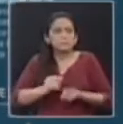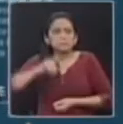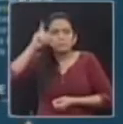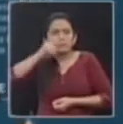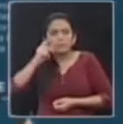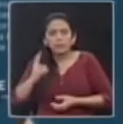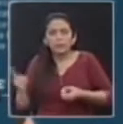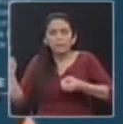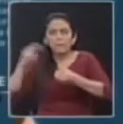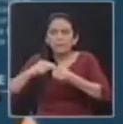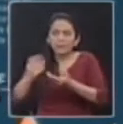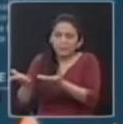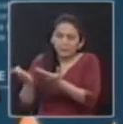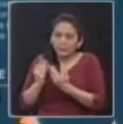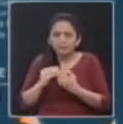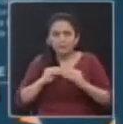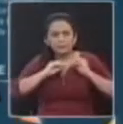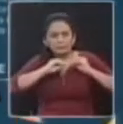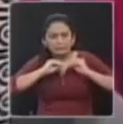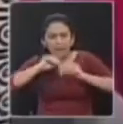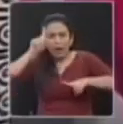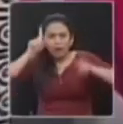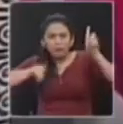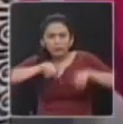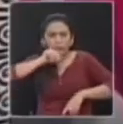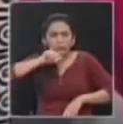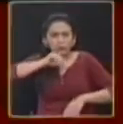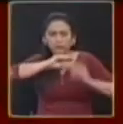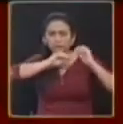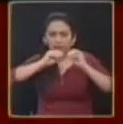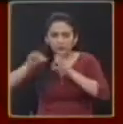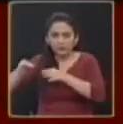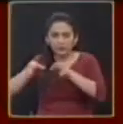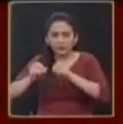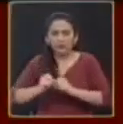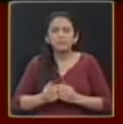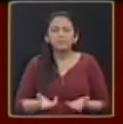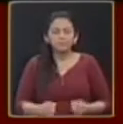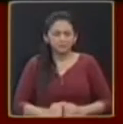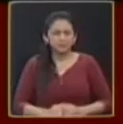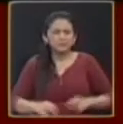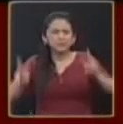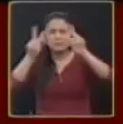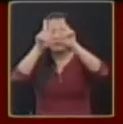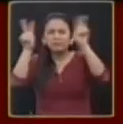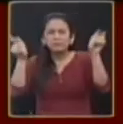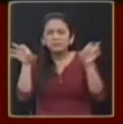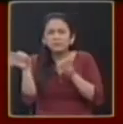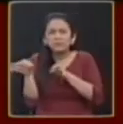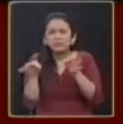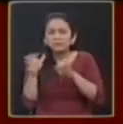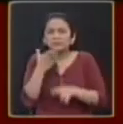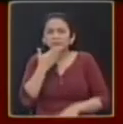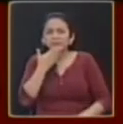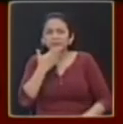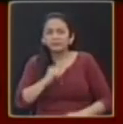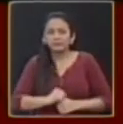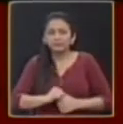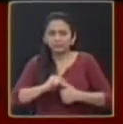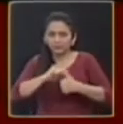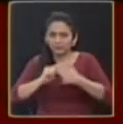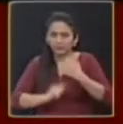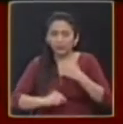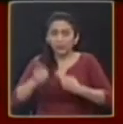capear una u otra necesidad. Ahora, ¿cuáles son los puntos en los que se van a enfocar ustedes en este bootcamp? Bueno, los puntos son desarrollo